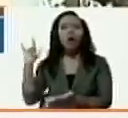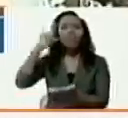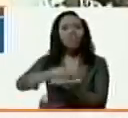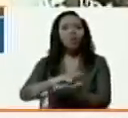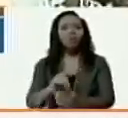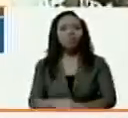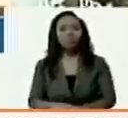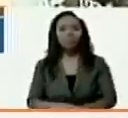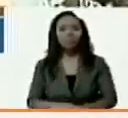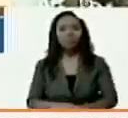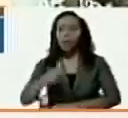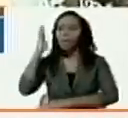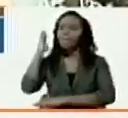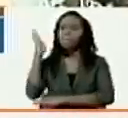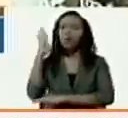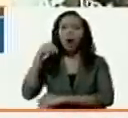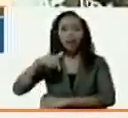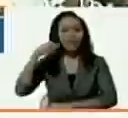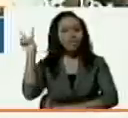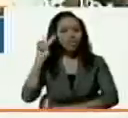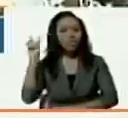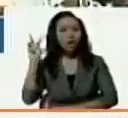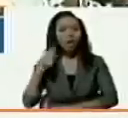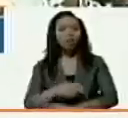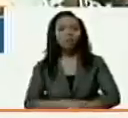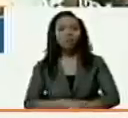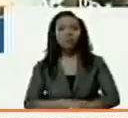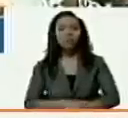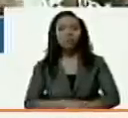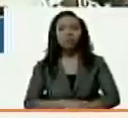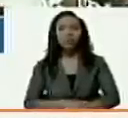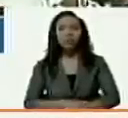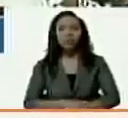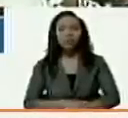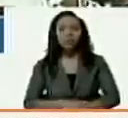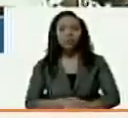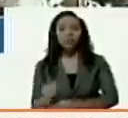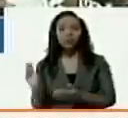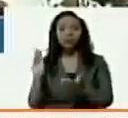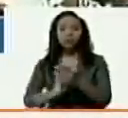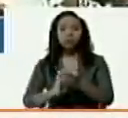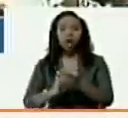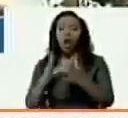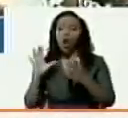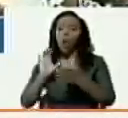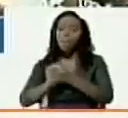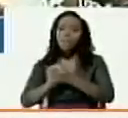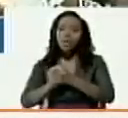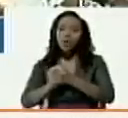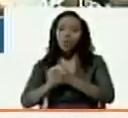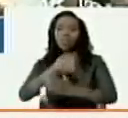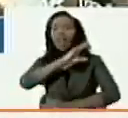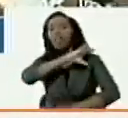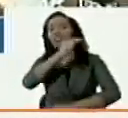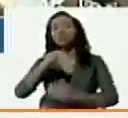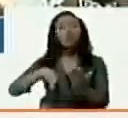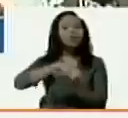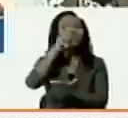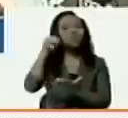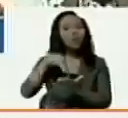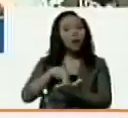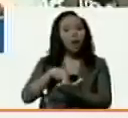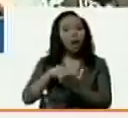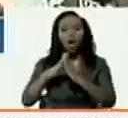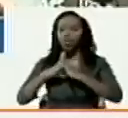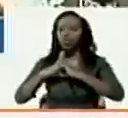Han sancionado aquí en Venezuela, si mando a levantar a los compañeros de la dirección nacional, casi